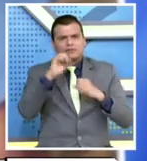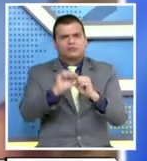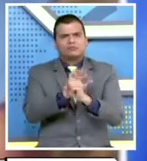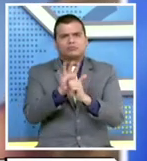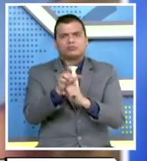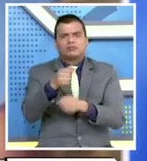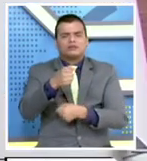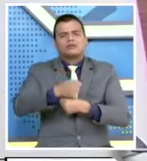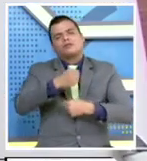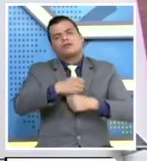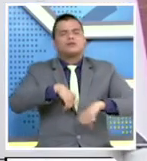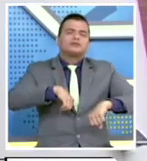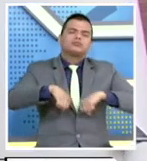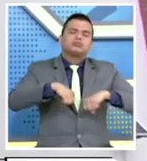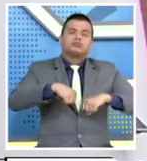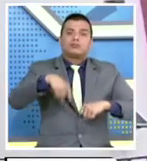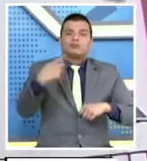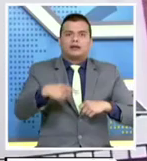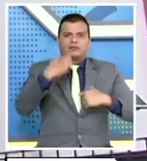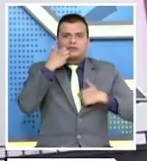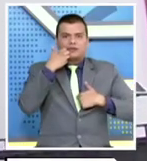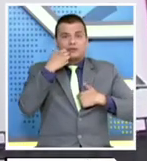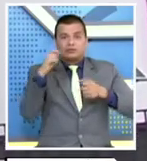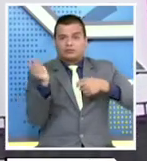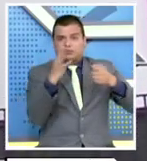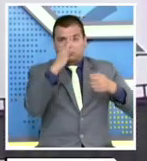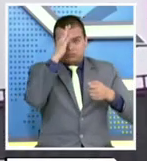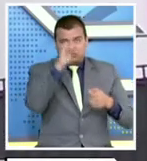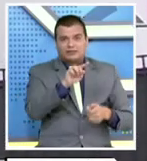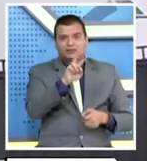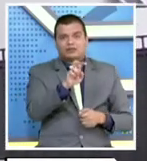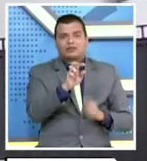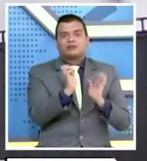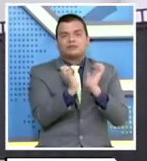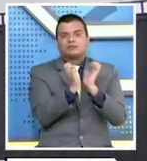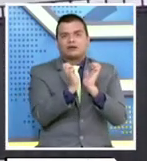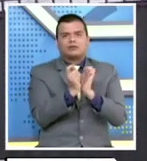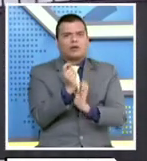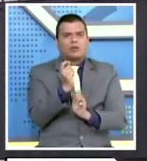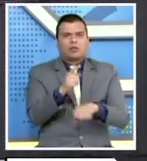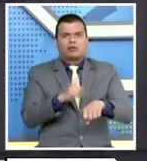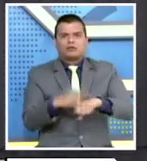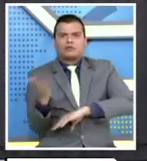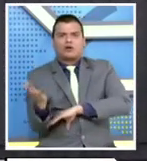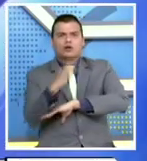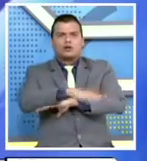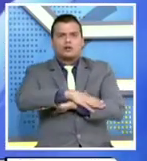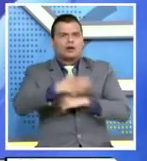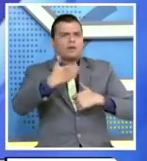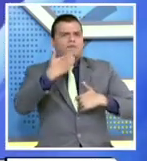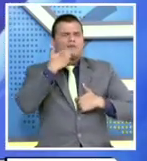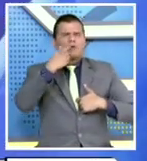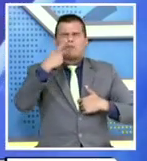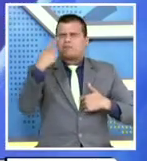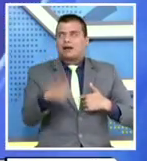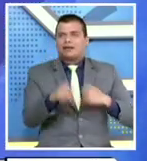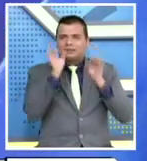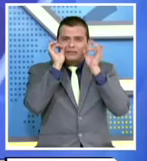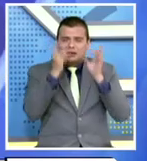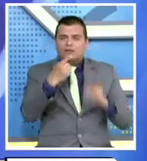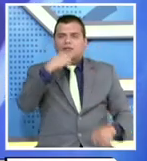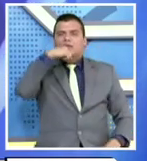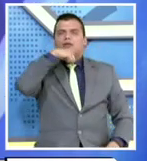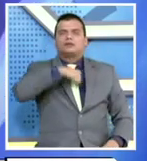realizaba su trabajo. El 17 de mayo ingresó a la clínica y en menos de 24 horas ya estaba entubado en la unidad